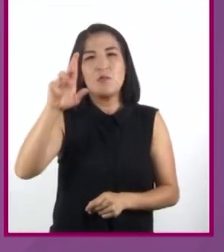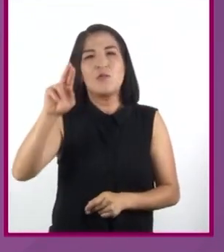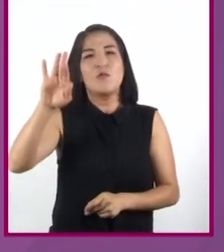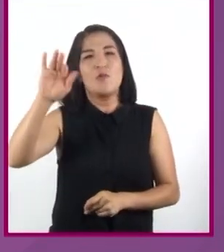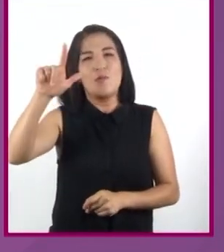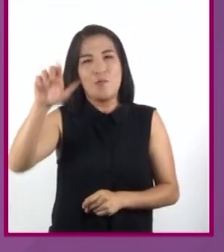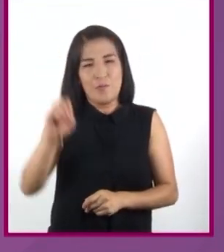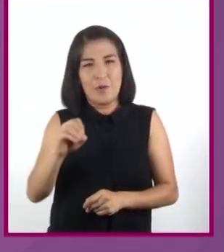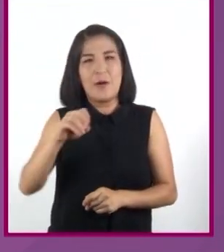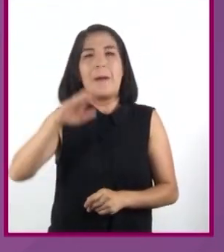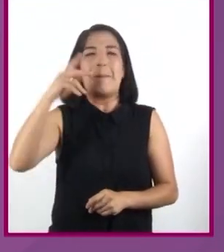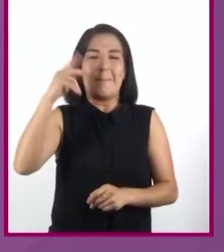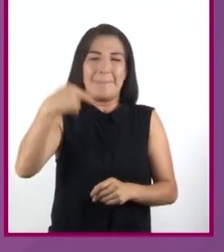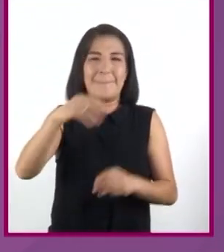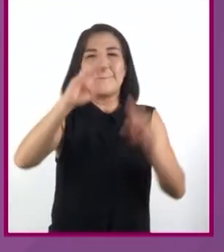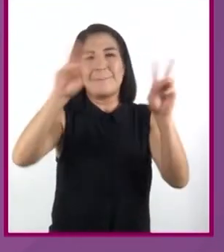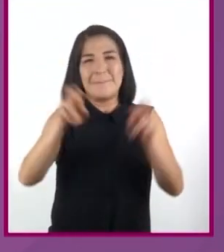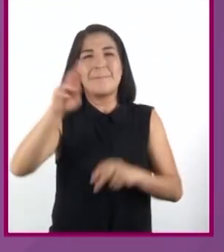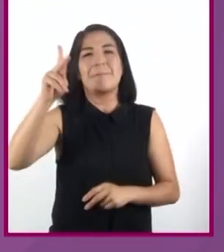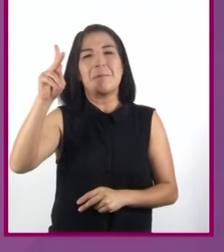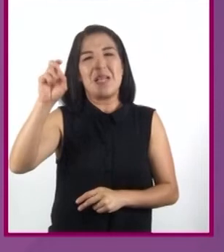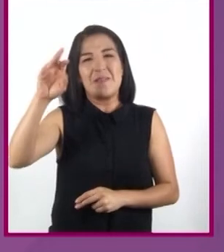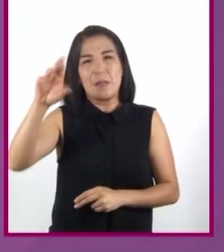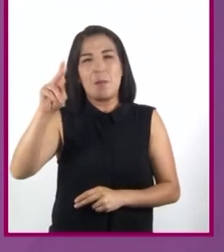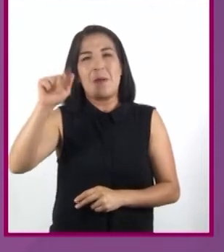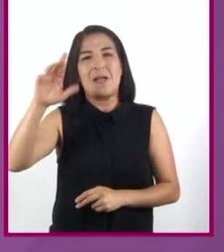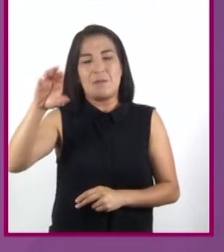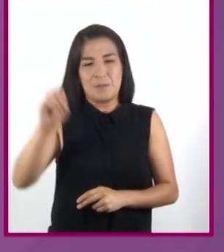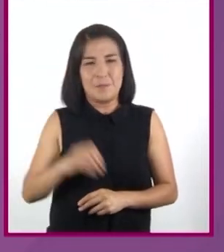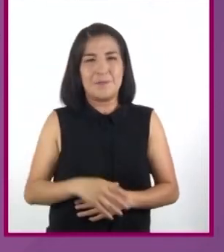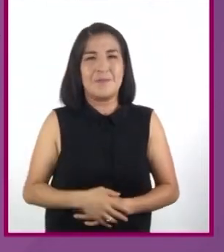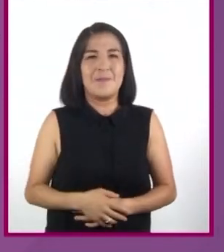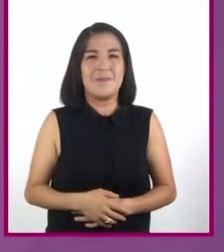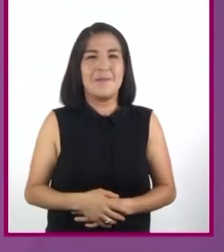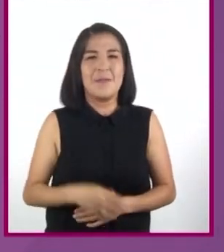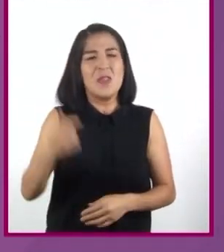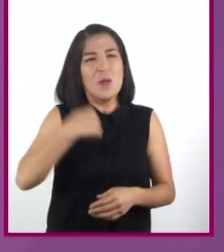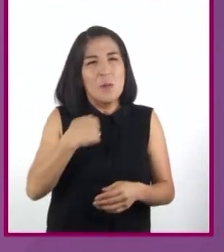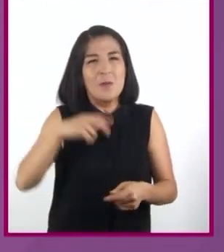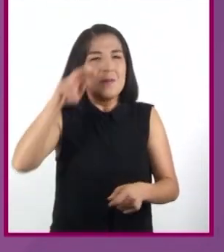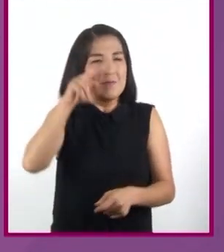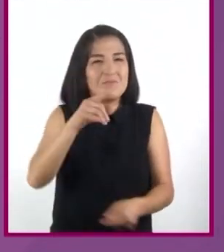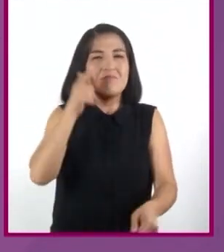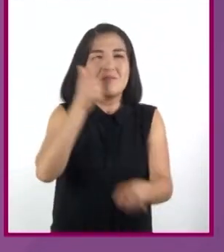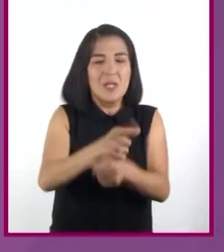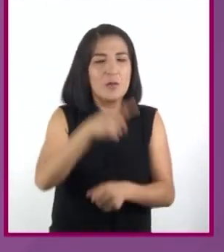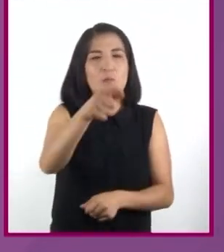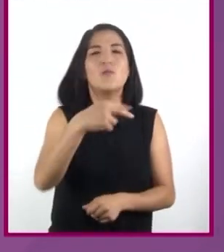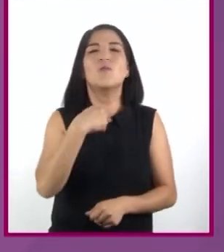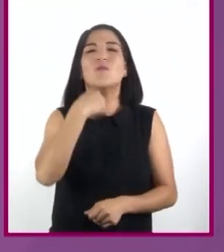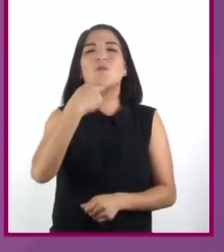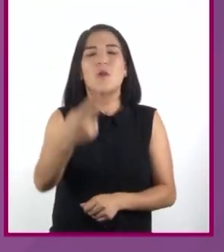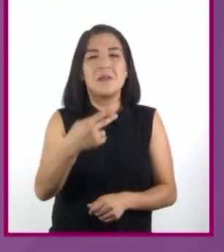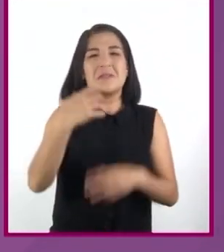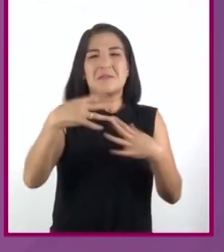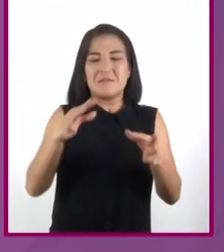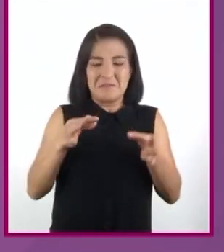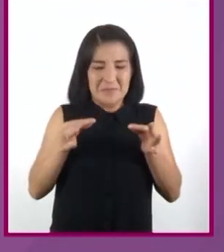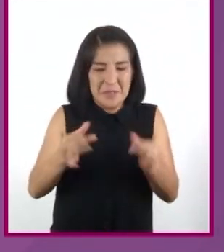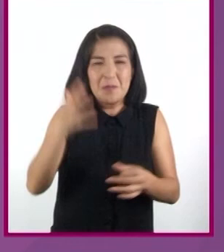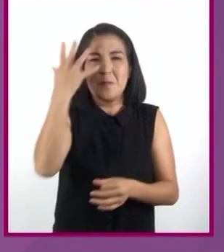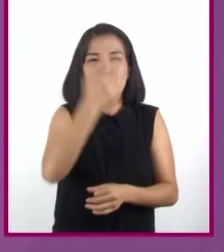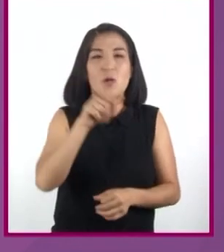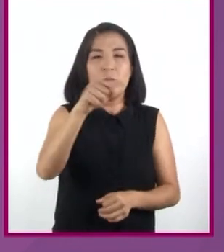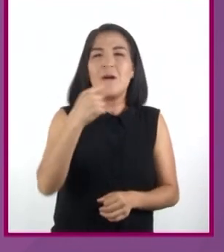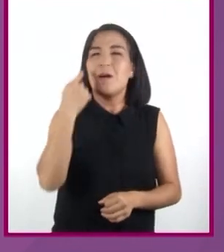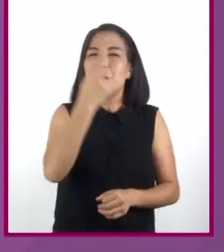Páramo. Escuchemos el siguiente fragmento. Me di cuenta que su voz estaba hecha de hebras humanas, que su boca